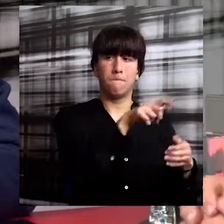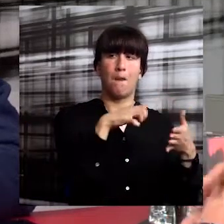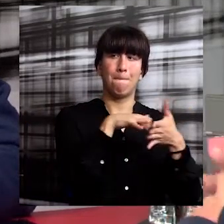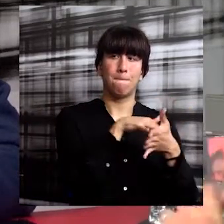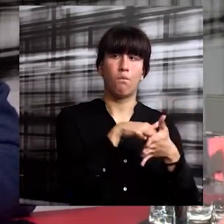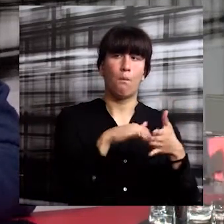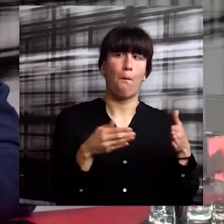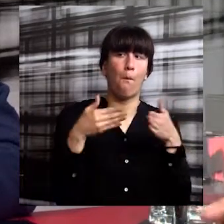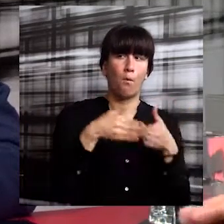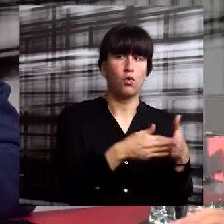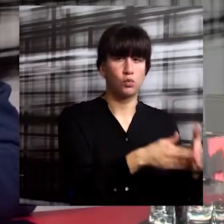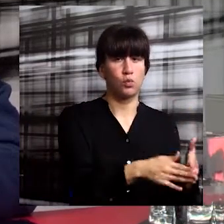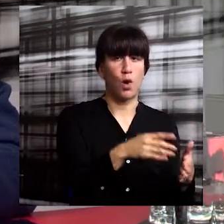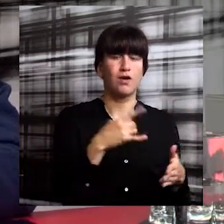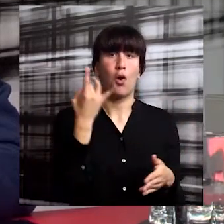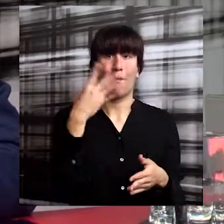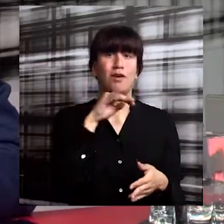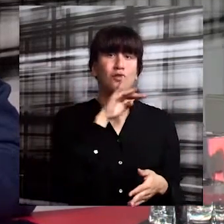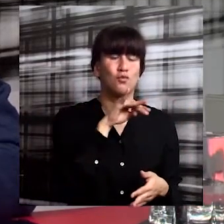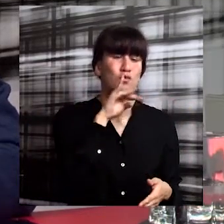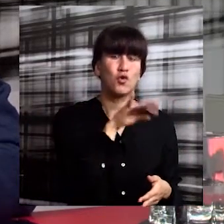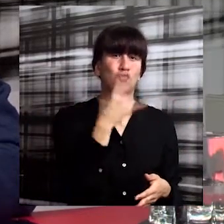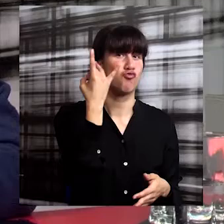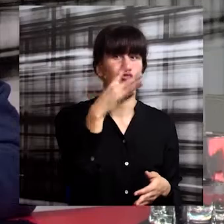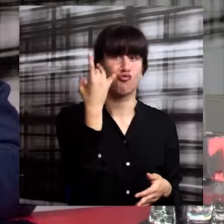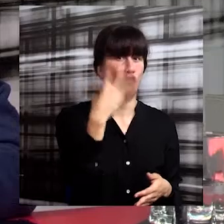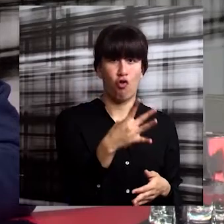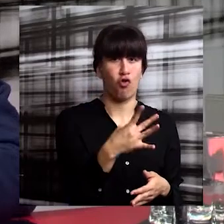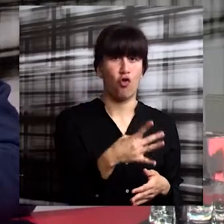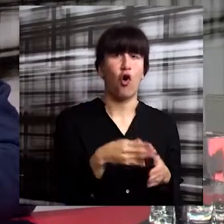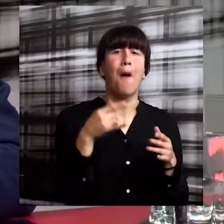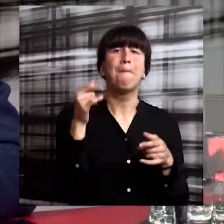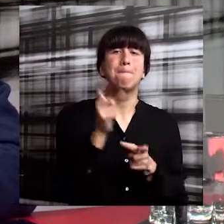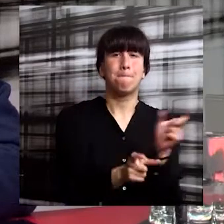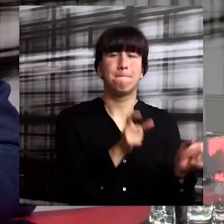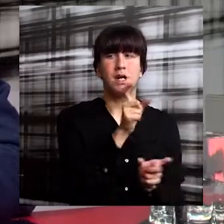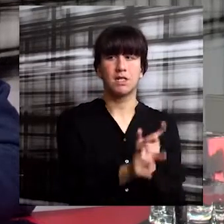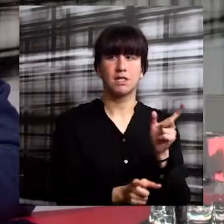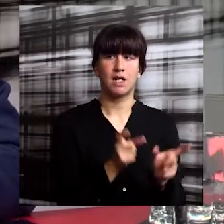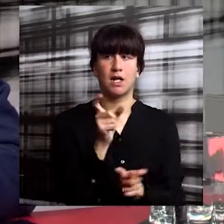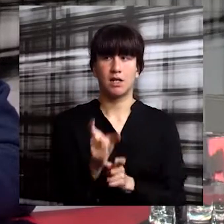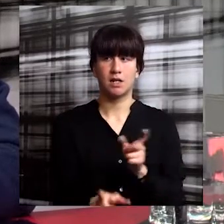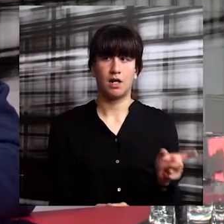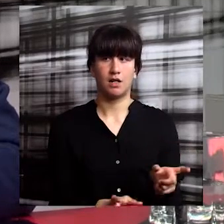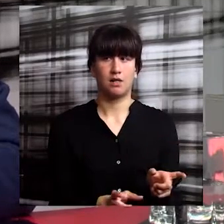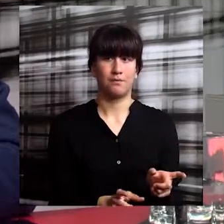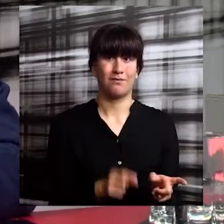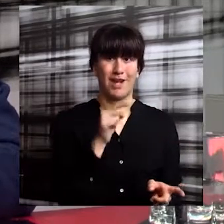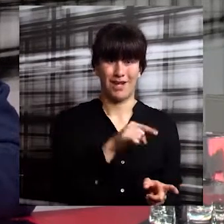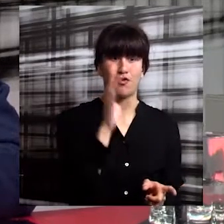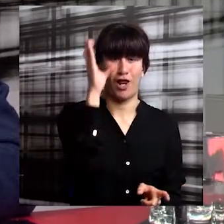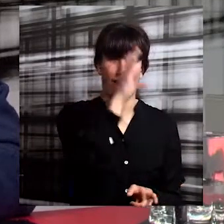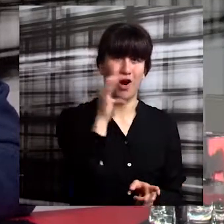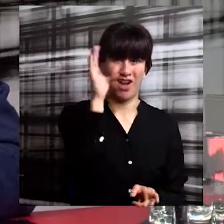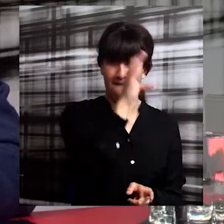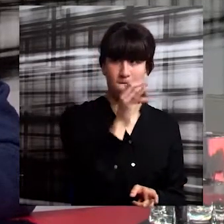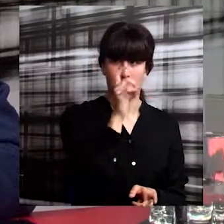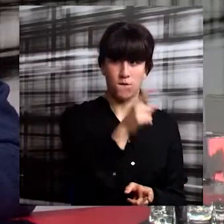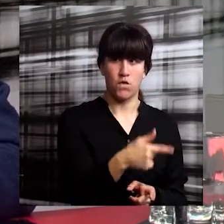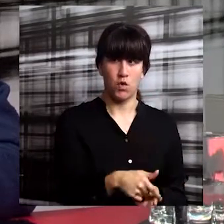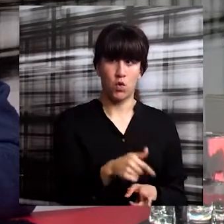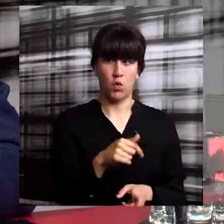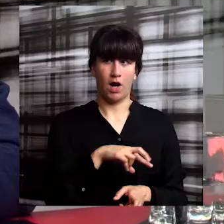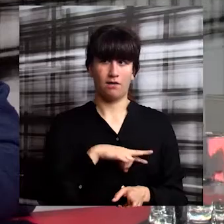para pasajeros. Y eso era lo que buscaba la empresa portuaria con la construcción, lo que busca la empresa portuaria con la construcción del Terminal 2. El